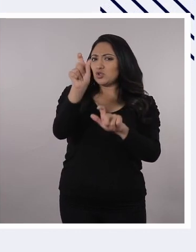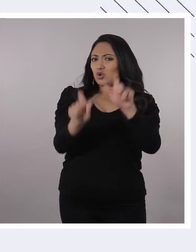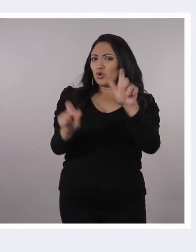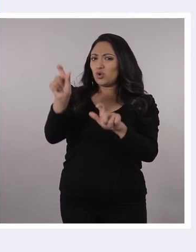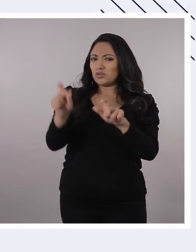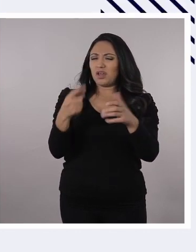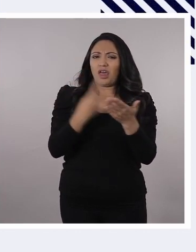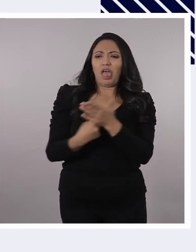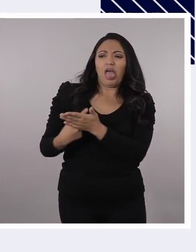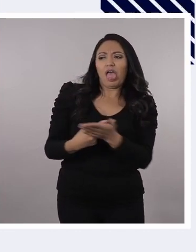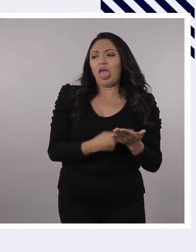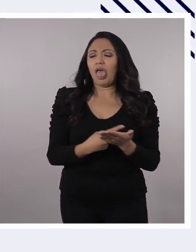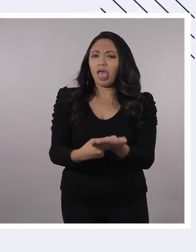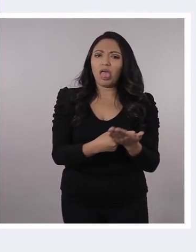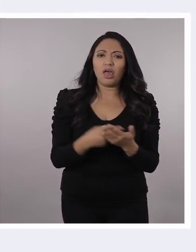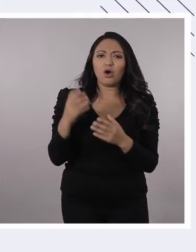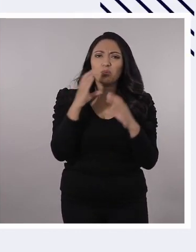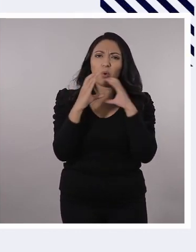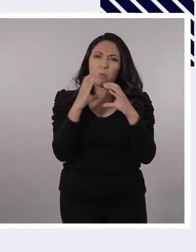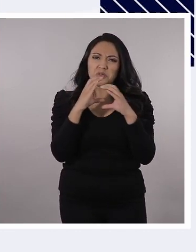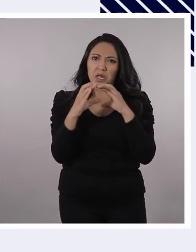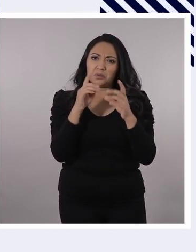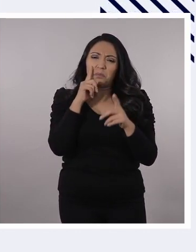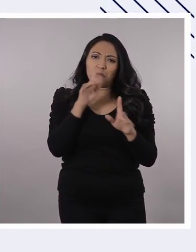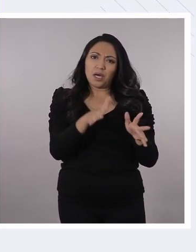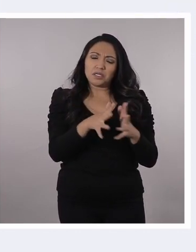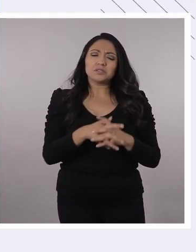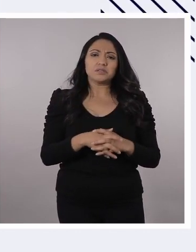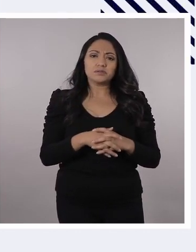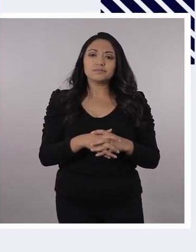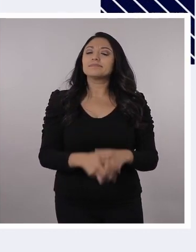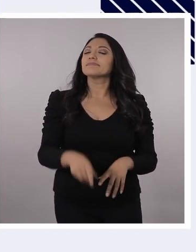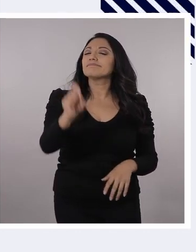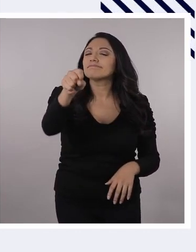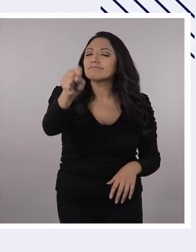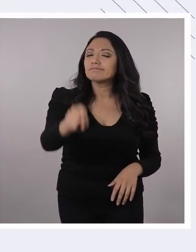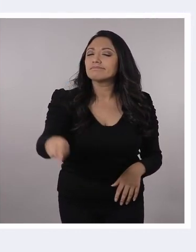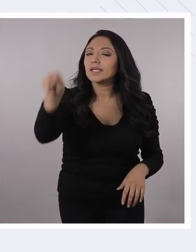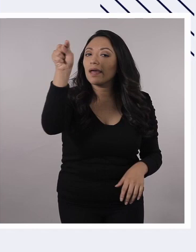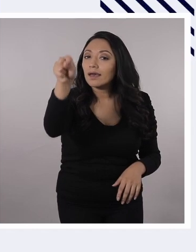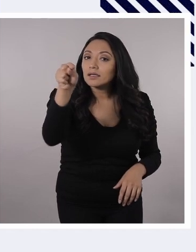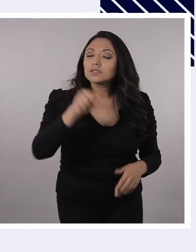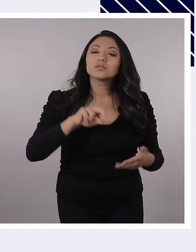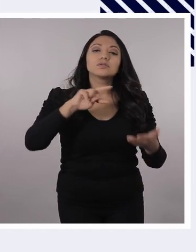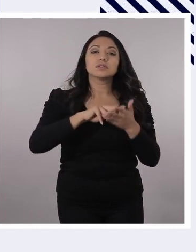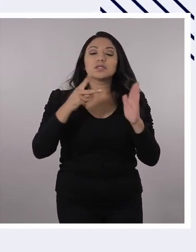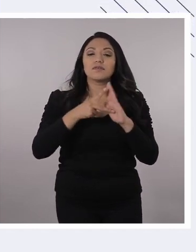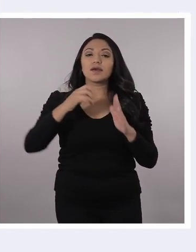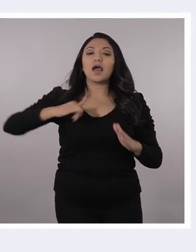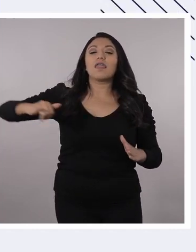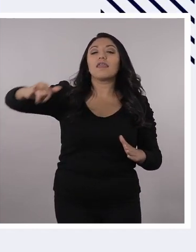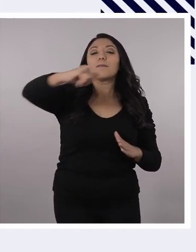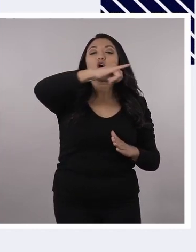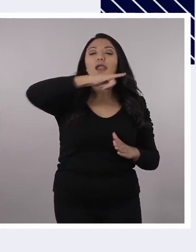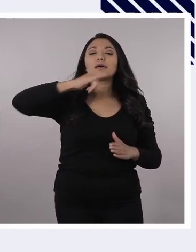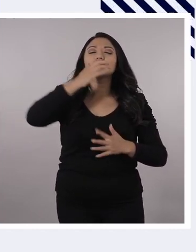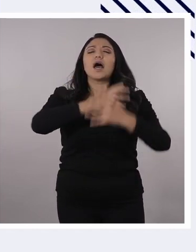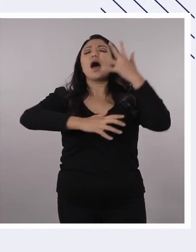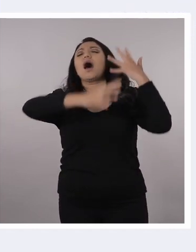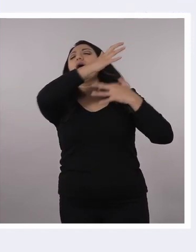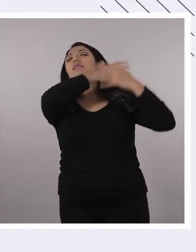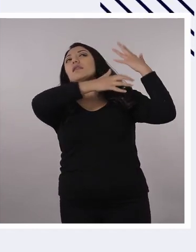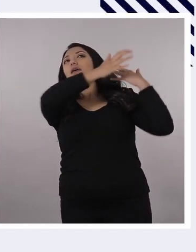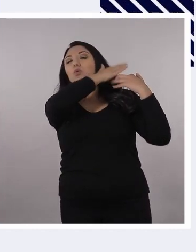algunos hombres que están como discutiendo, conversando entre ellos. Exacto. Esta es una imagen representativa de la